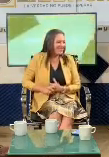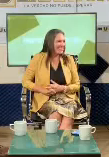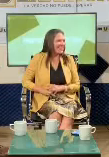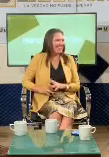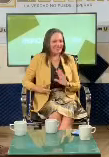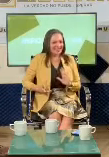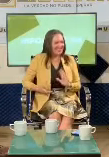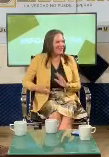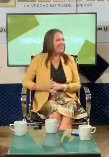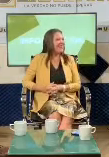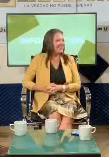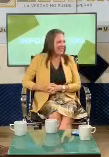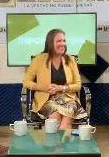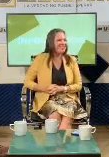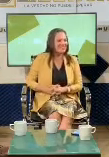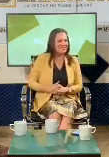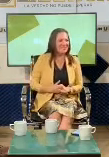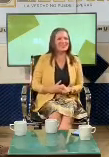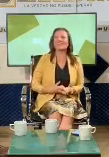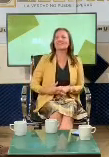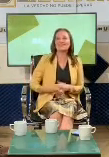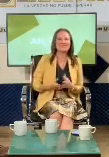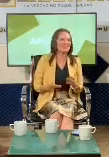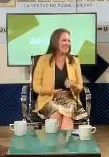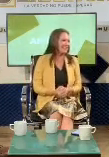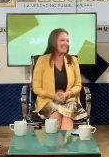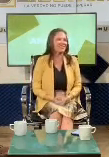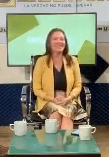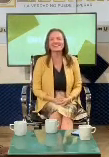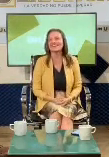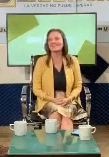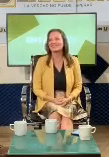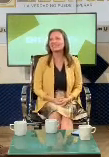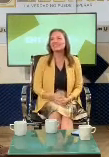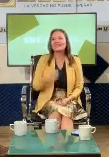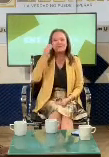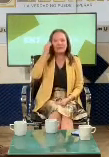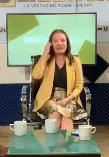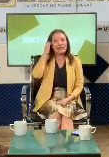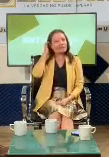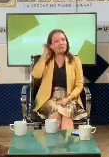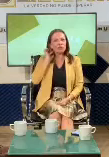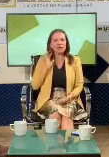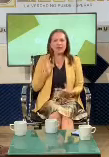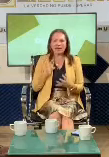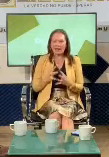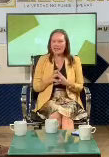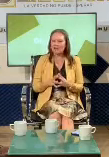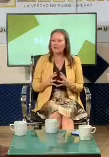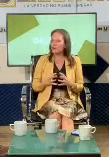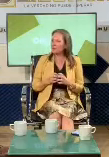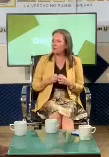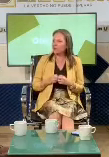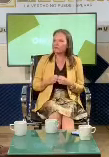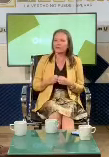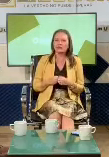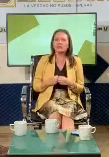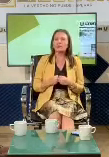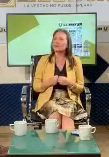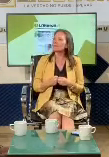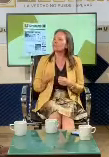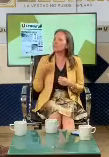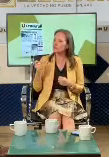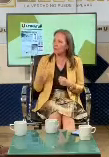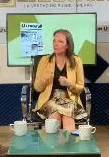licenciada? Al final te doy mi número telefónico y las redes sociales, claro que sí. Mira, yo creo que hay algo muy importante, ¿no?